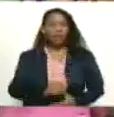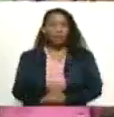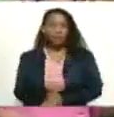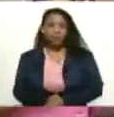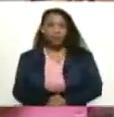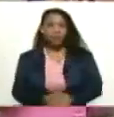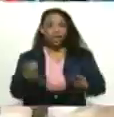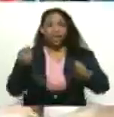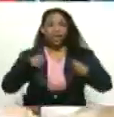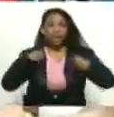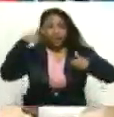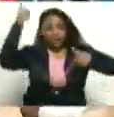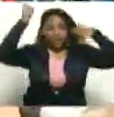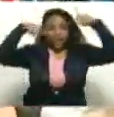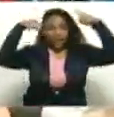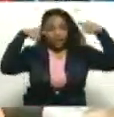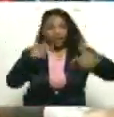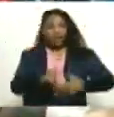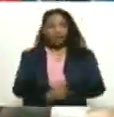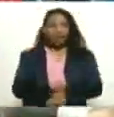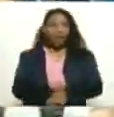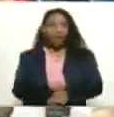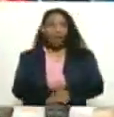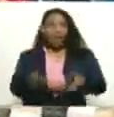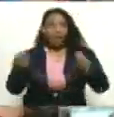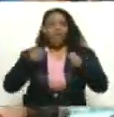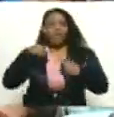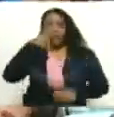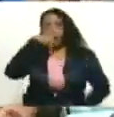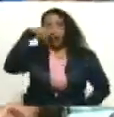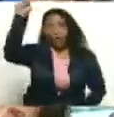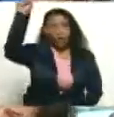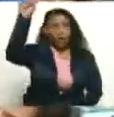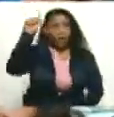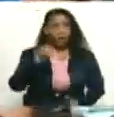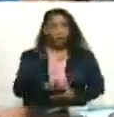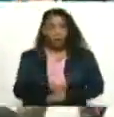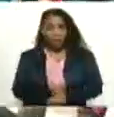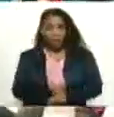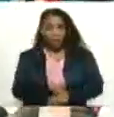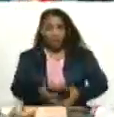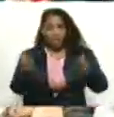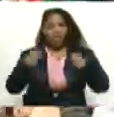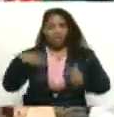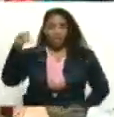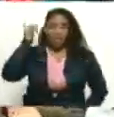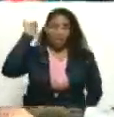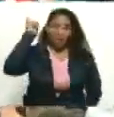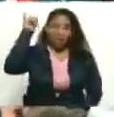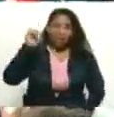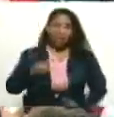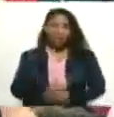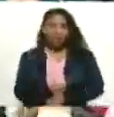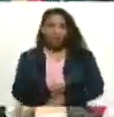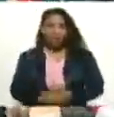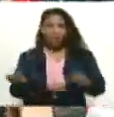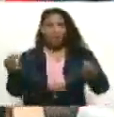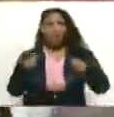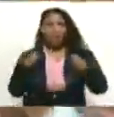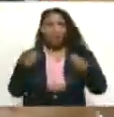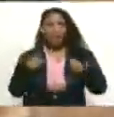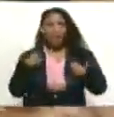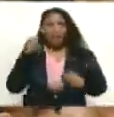¡Que viva Chávez! ¡Que viva Maduro! ¡Que viva Yaracuy! ¡Que viva